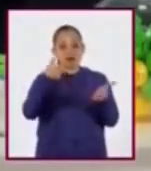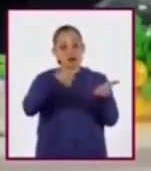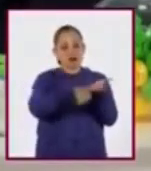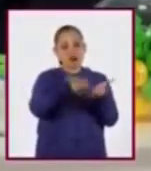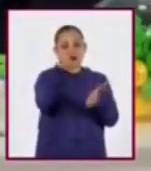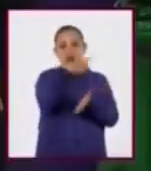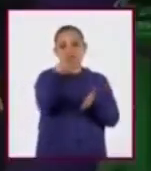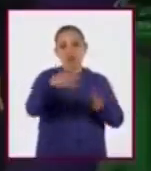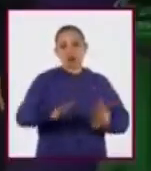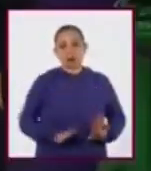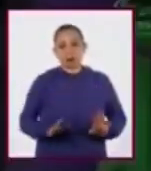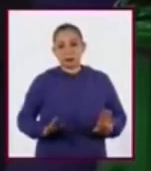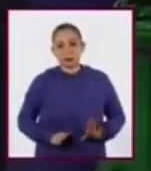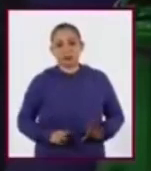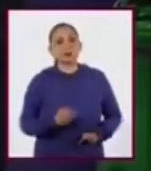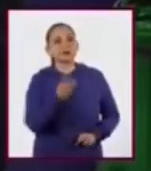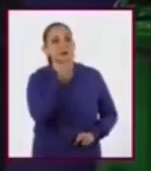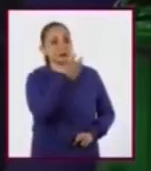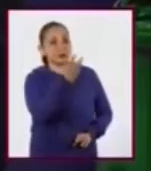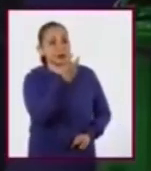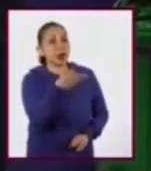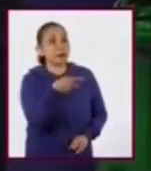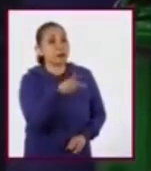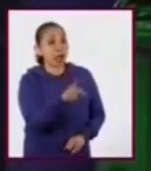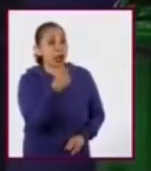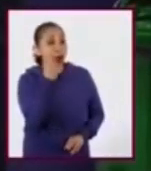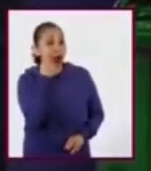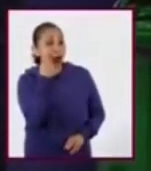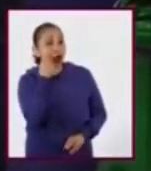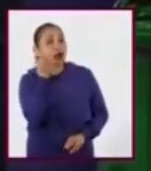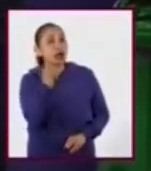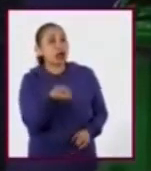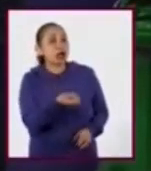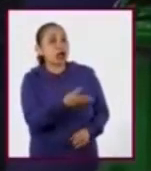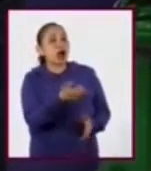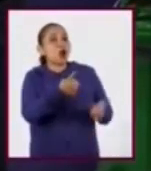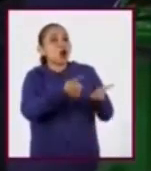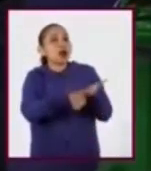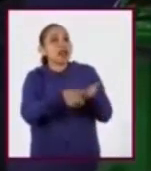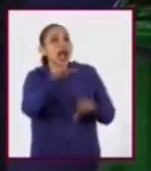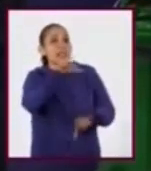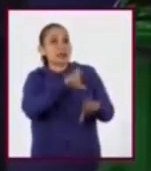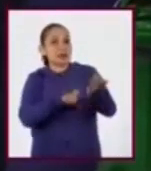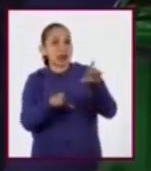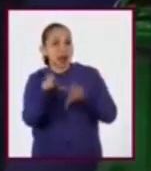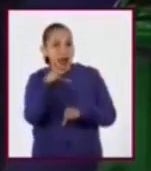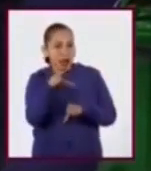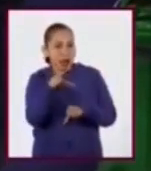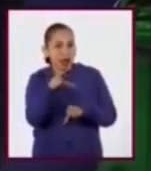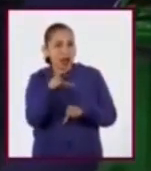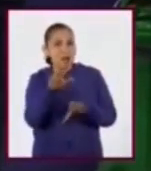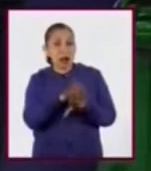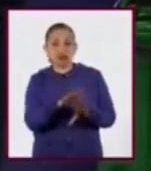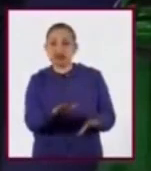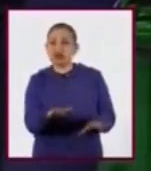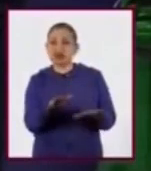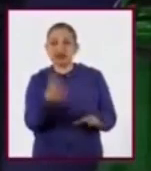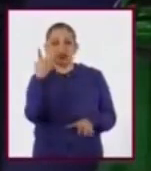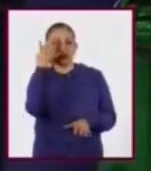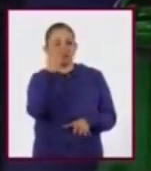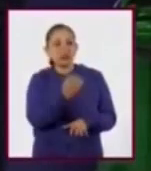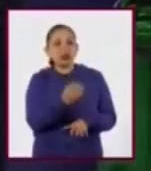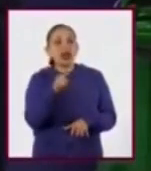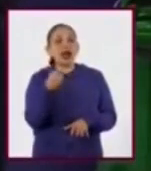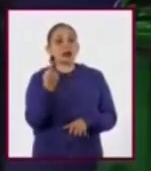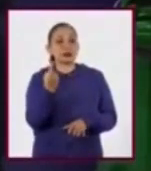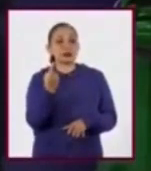digital? Así es, pero llamémosla la huella química. Lo más extraordinario